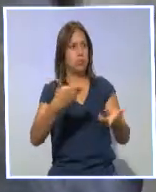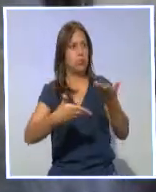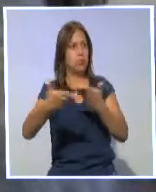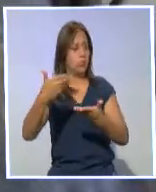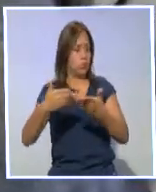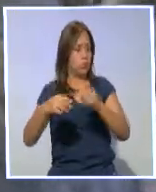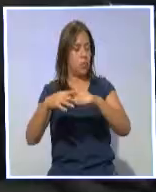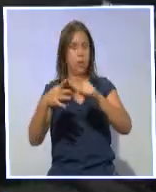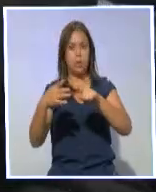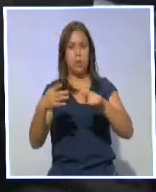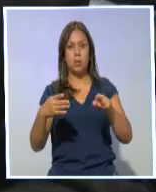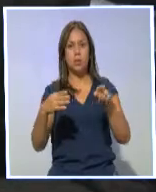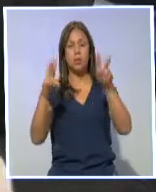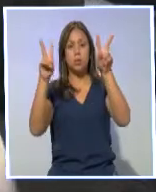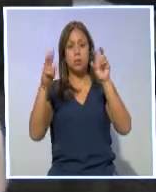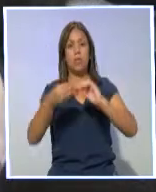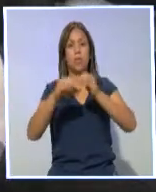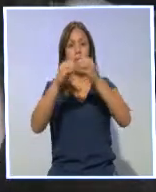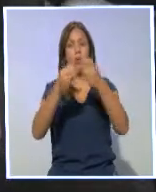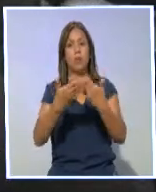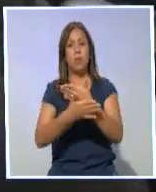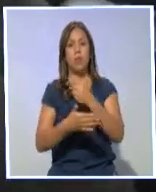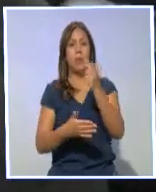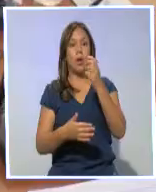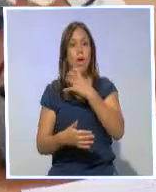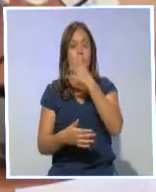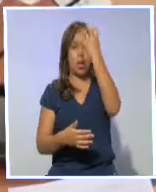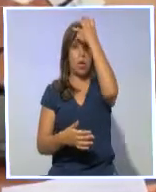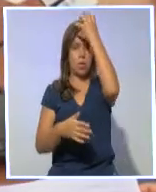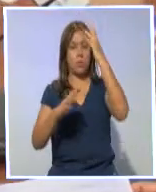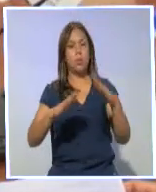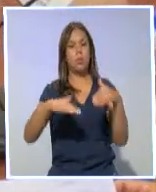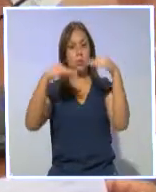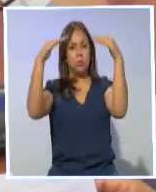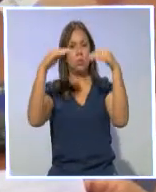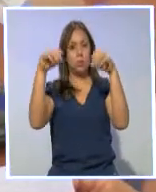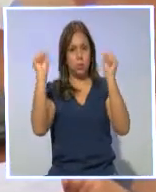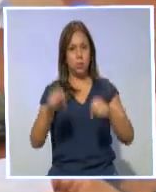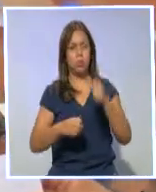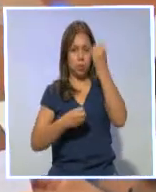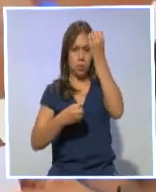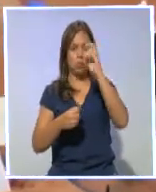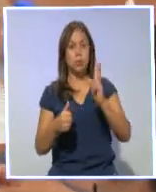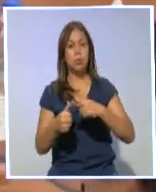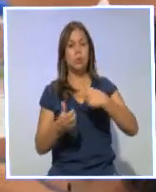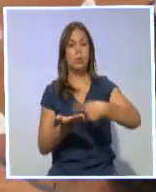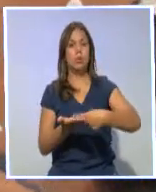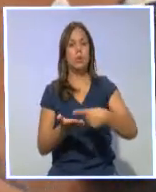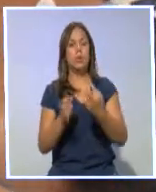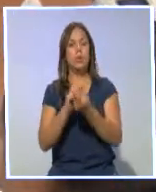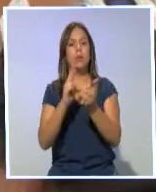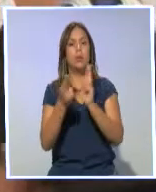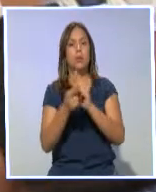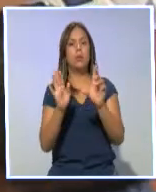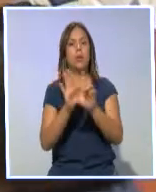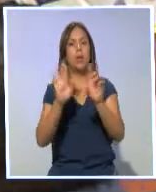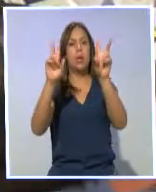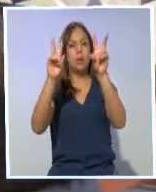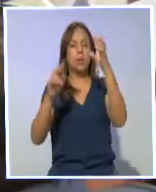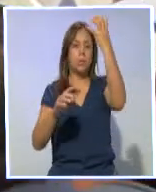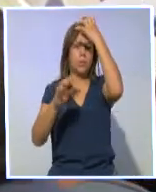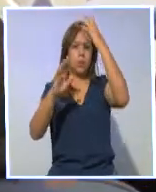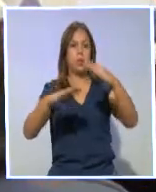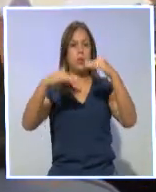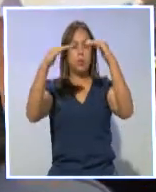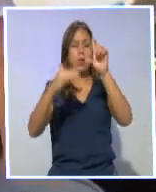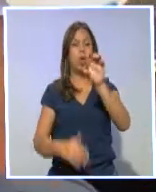de los distintos actores que conforman la educación superior ecuatoriana y que estos permitan nutrir el informe para segundo debate de las reformas a la Ley Orgánica de Educación